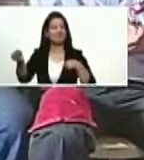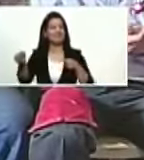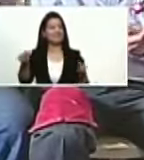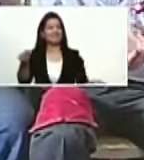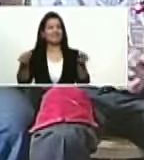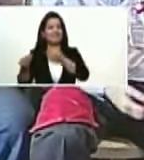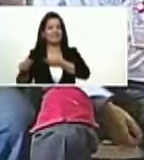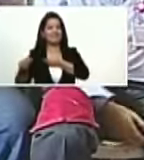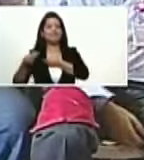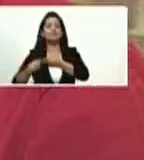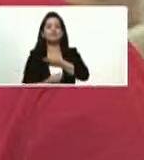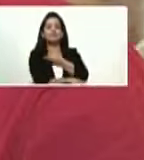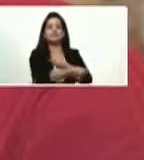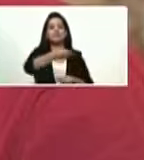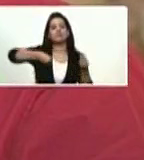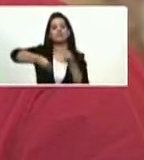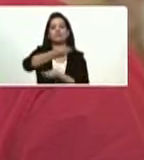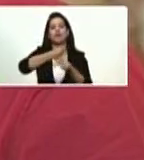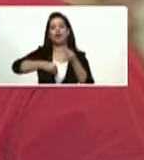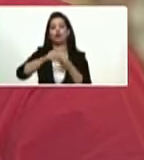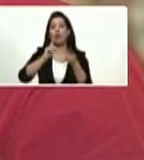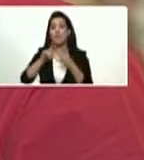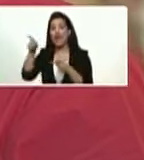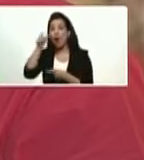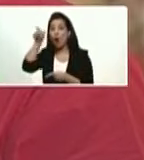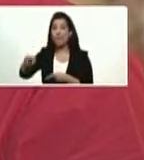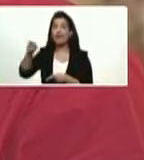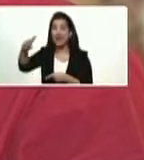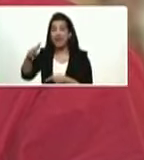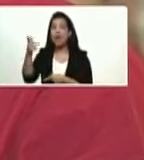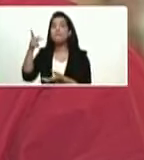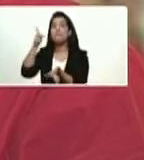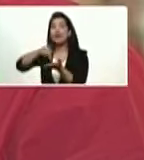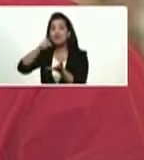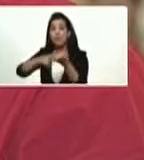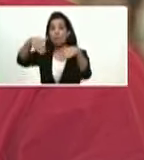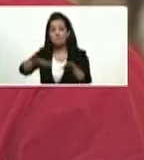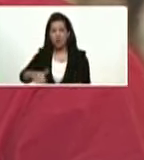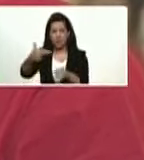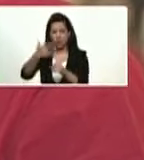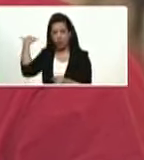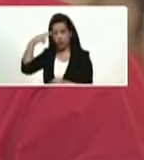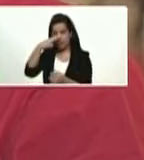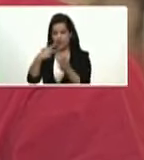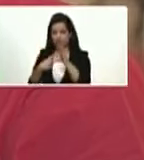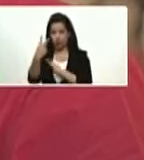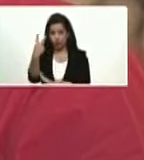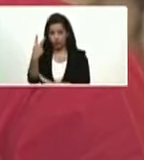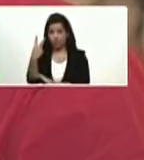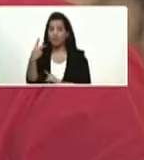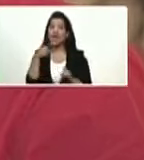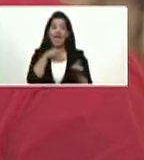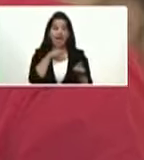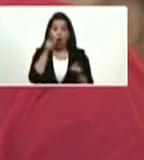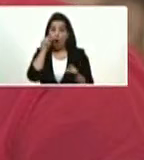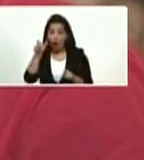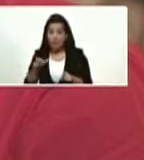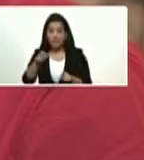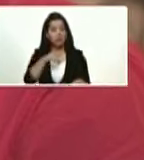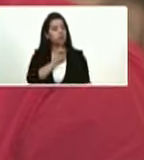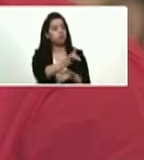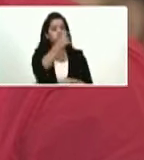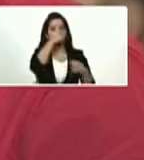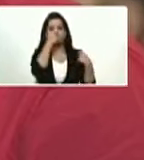en el paro petrolero. Defraudó a los trabajadores abandonando la empresa. Igual situación ocurrió